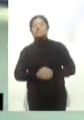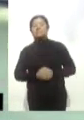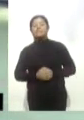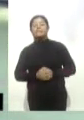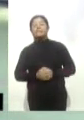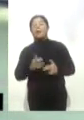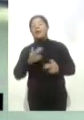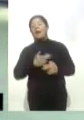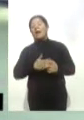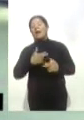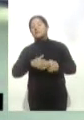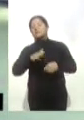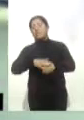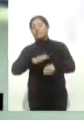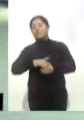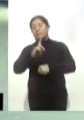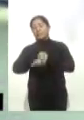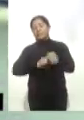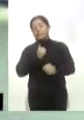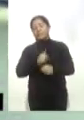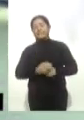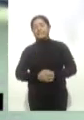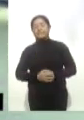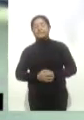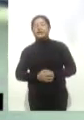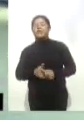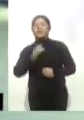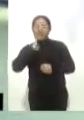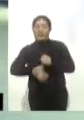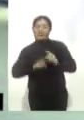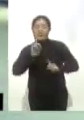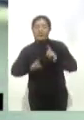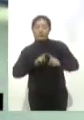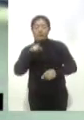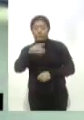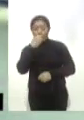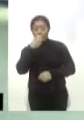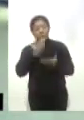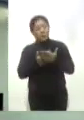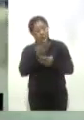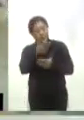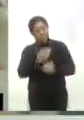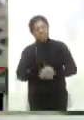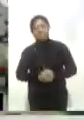año. Hasta aquí con la información deportiva, se está comiendo muy buen provecho. Regreso contigo a eso.